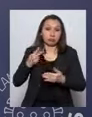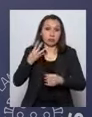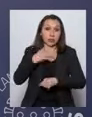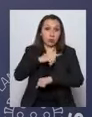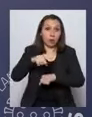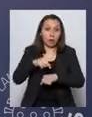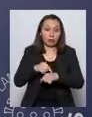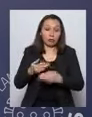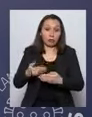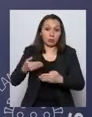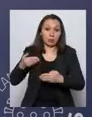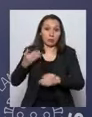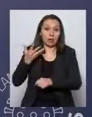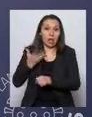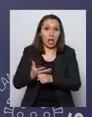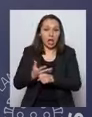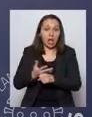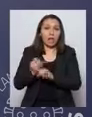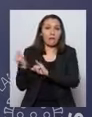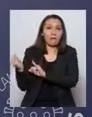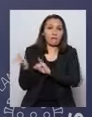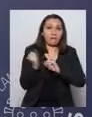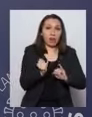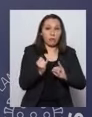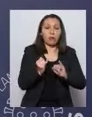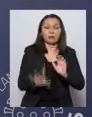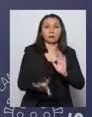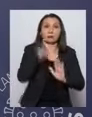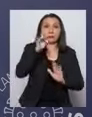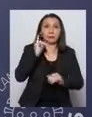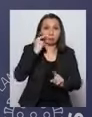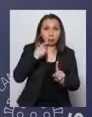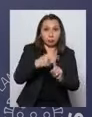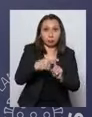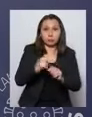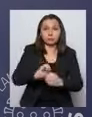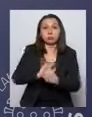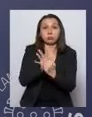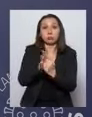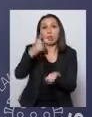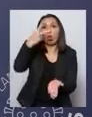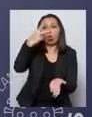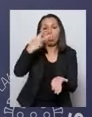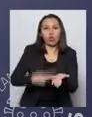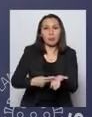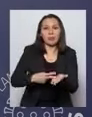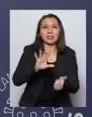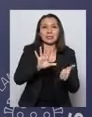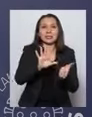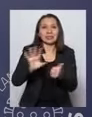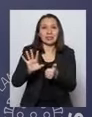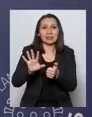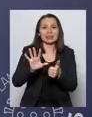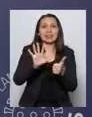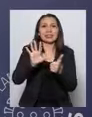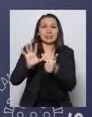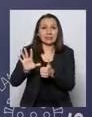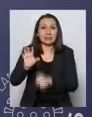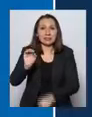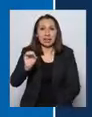horas se ha notificado como positivos la cifra de dos mil 660